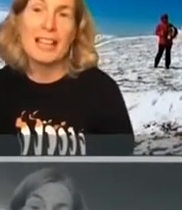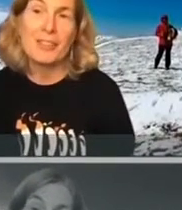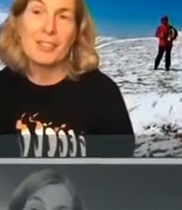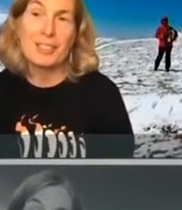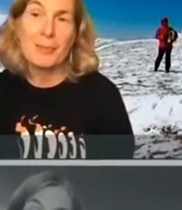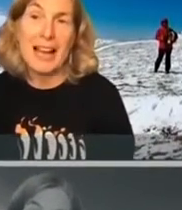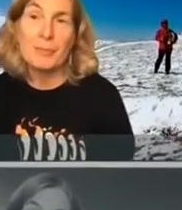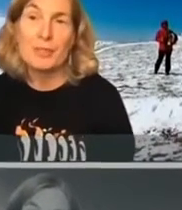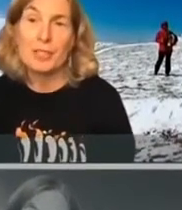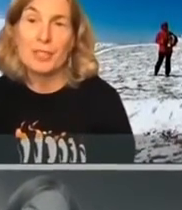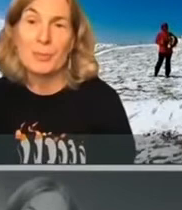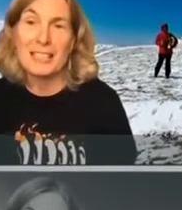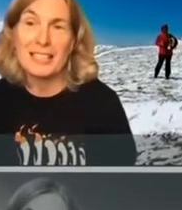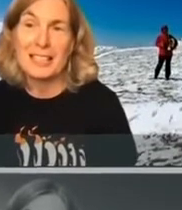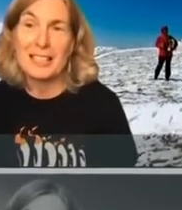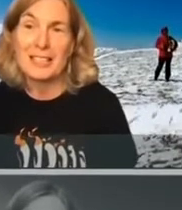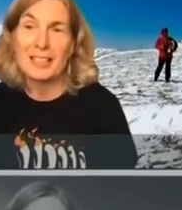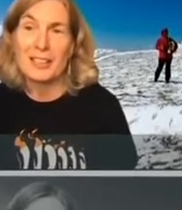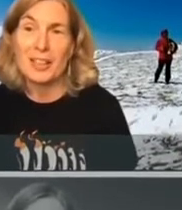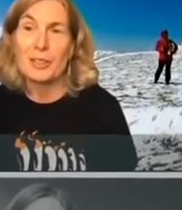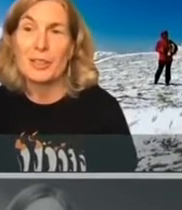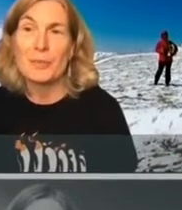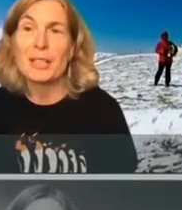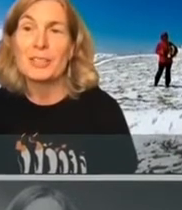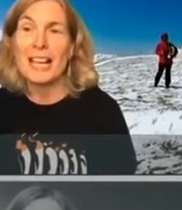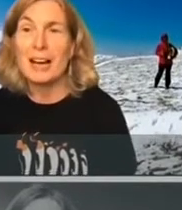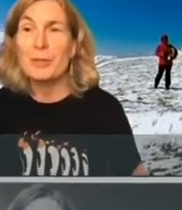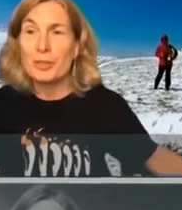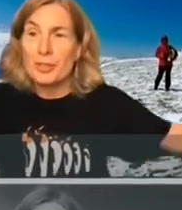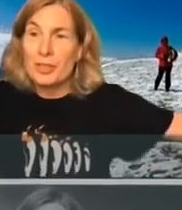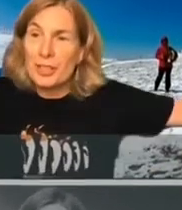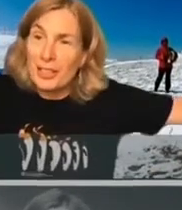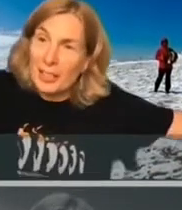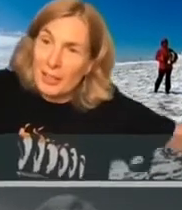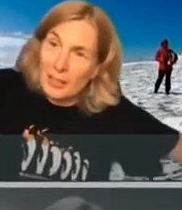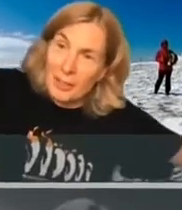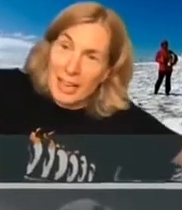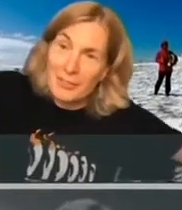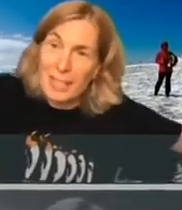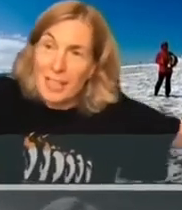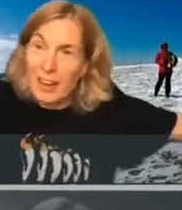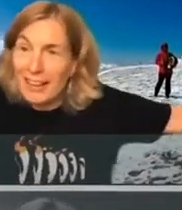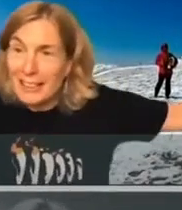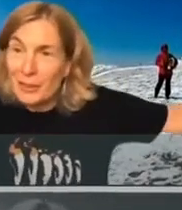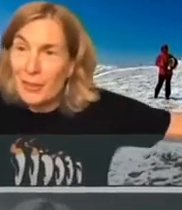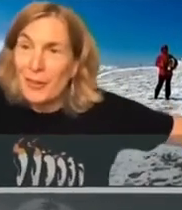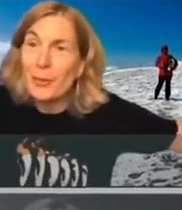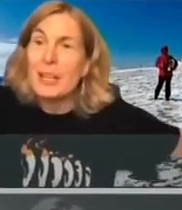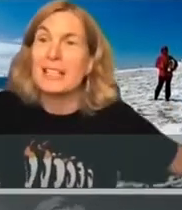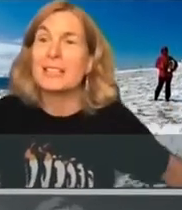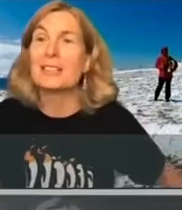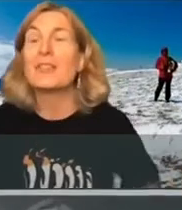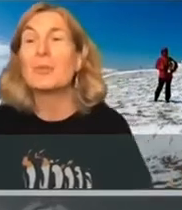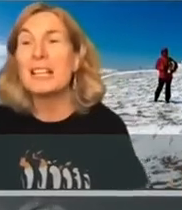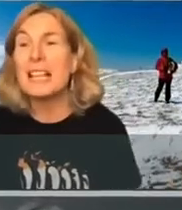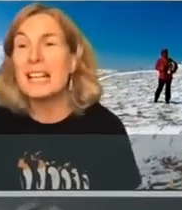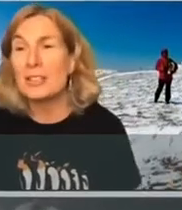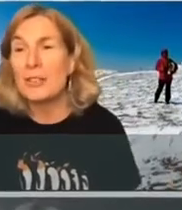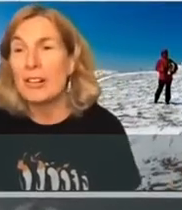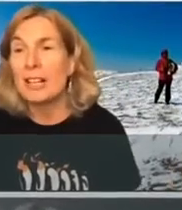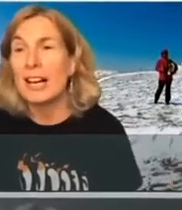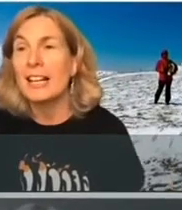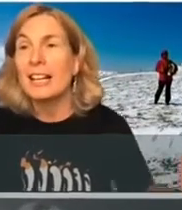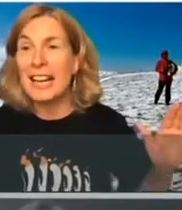impulsarse, y eso ha hecho que las hembras de albatros se hayan vuelto hasta un kilo más pesadas, porque pueden comer más comida y mantener